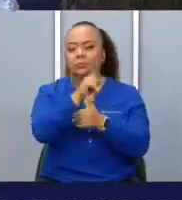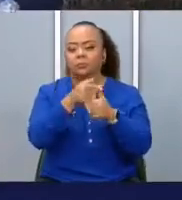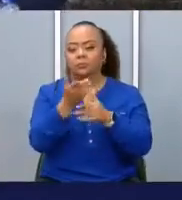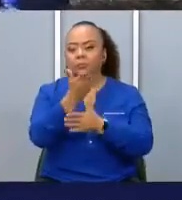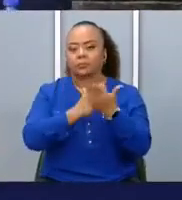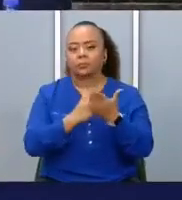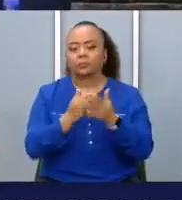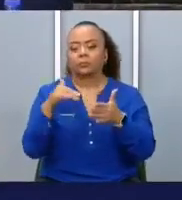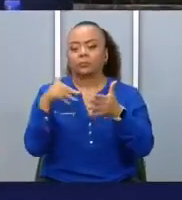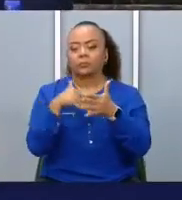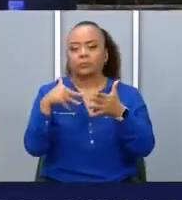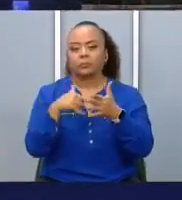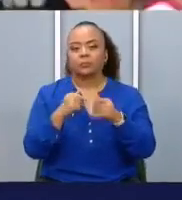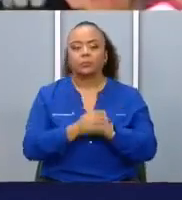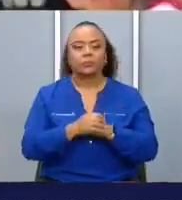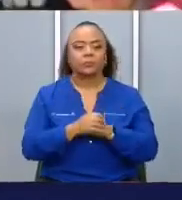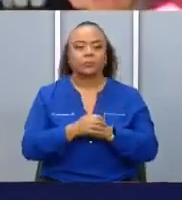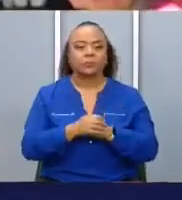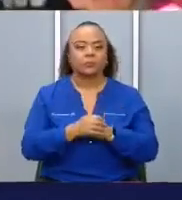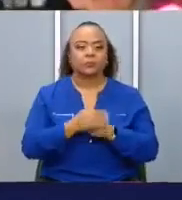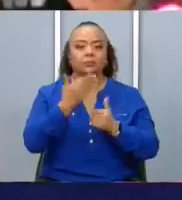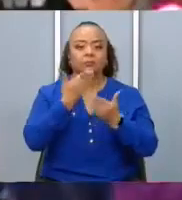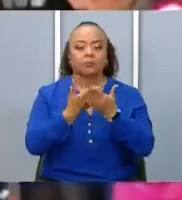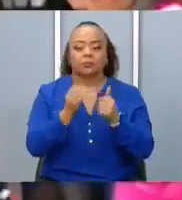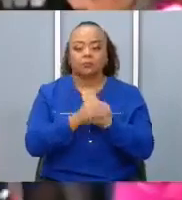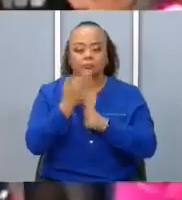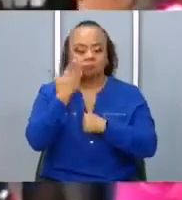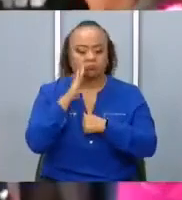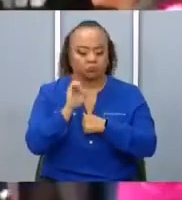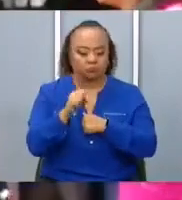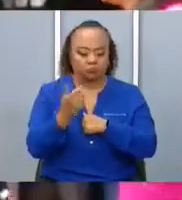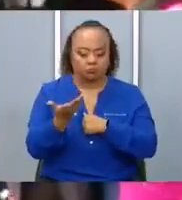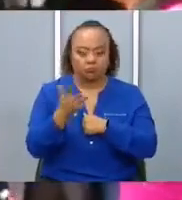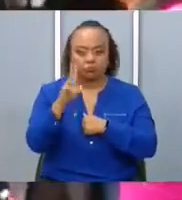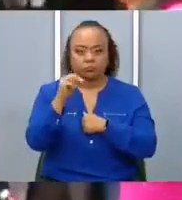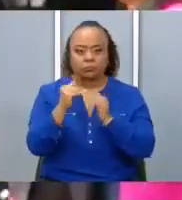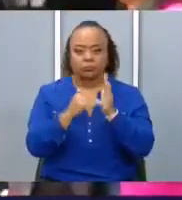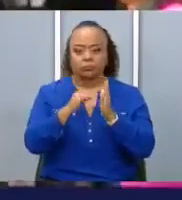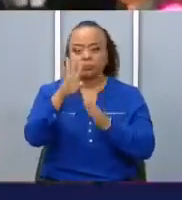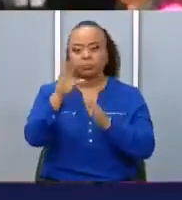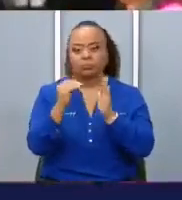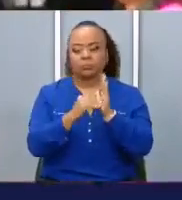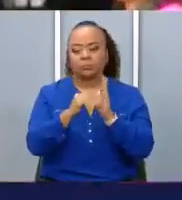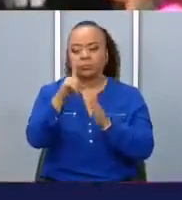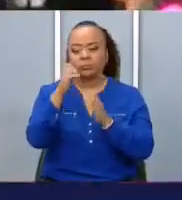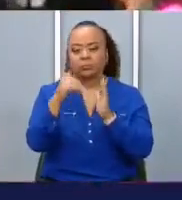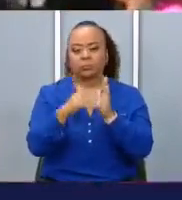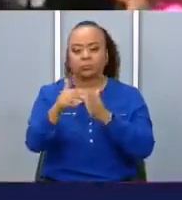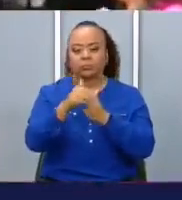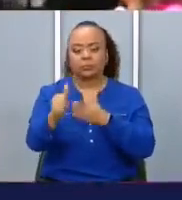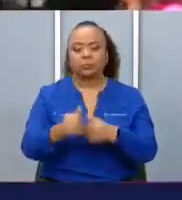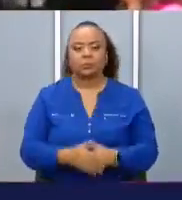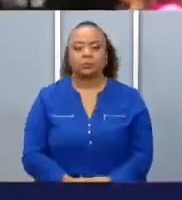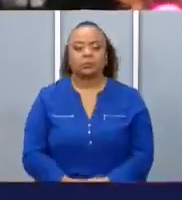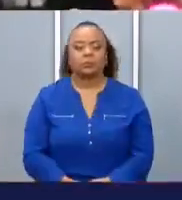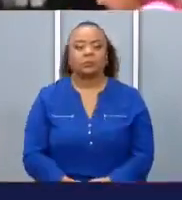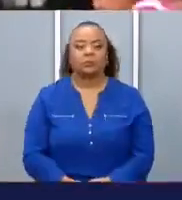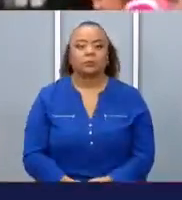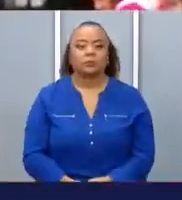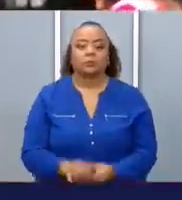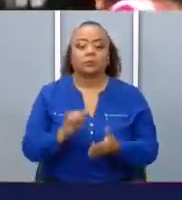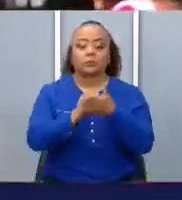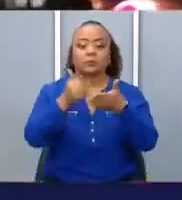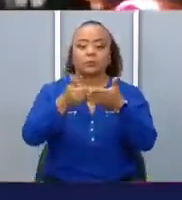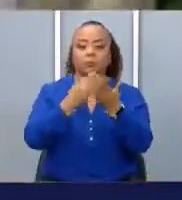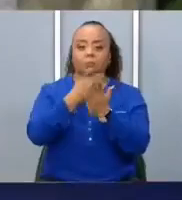primera parte de los estudios no s podrán dar entre 30,000 a 40,000 a 100,000 dó o sea pero es el